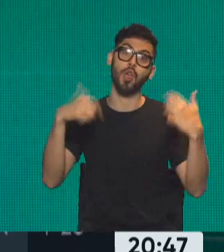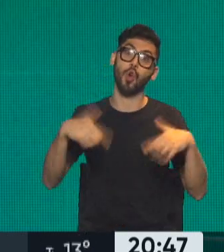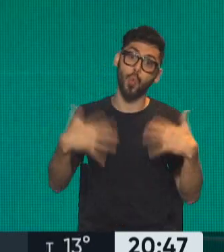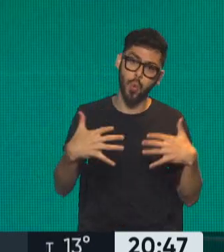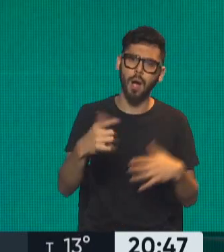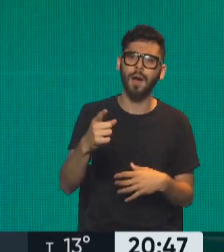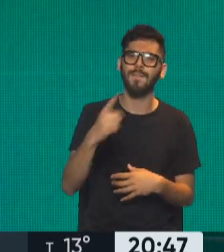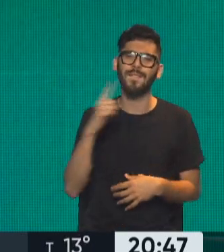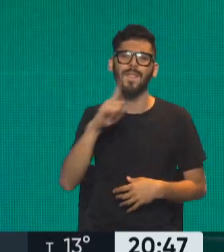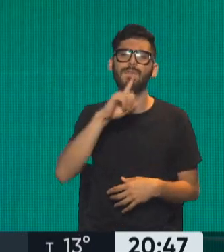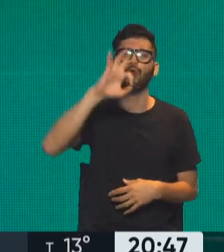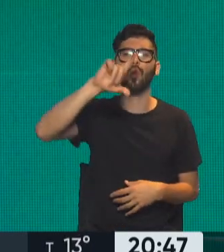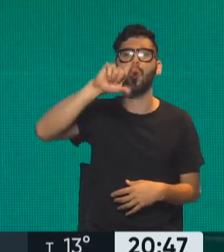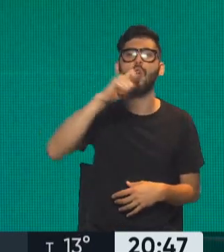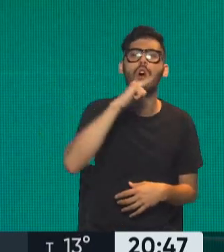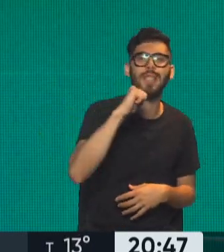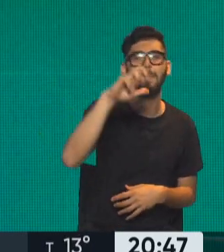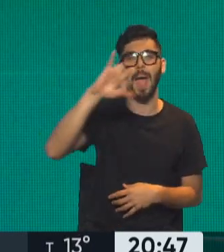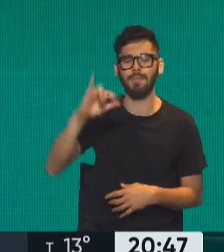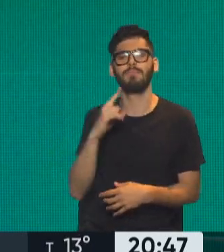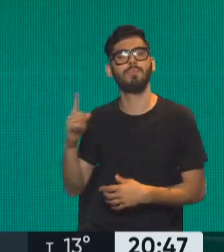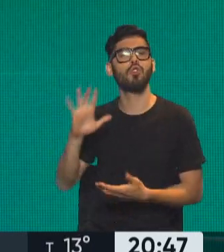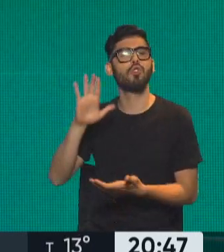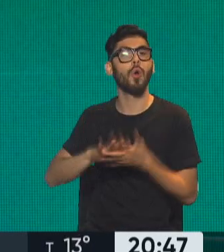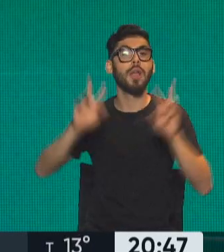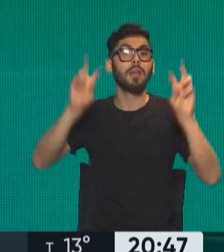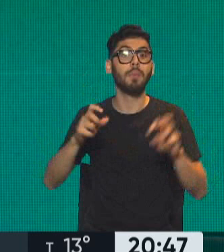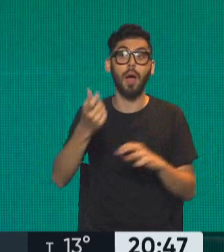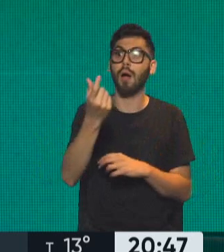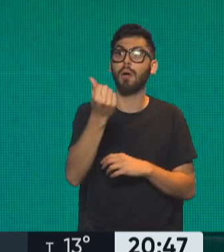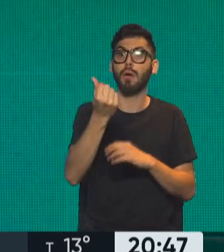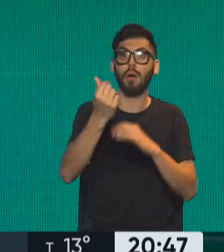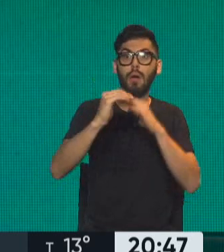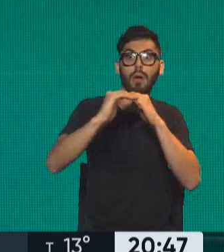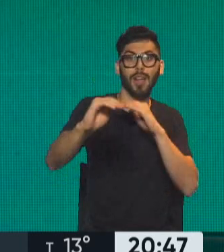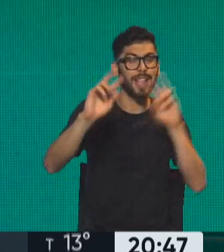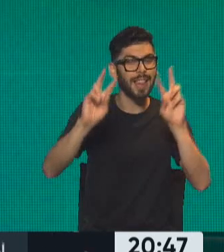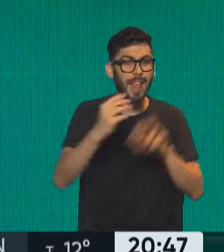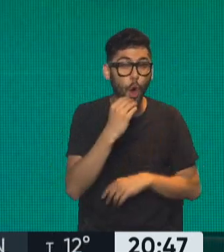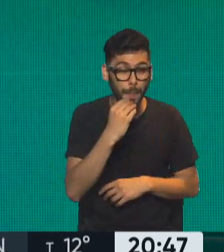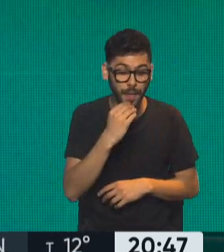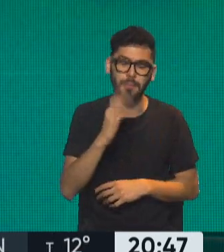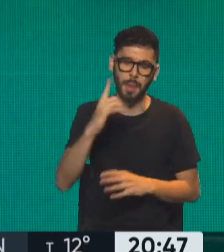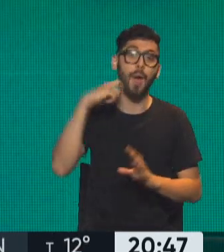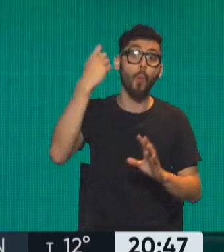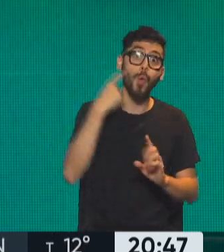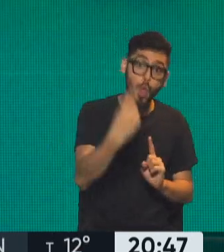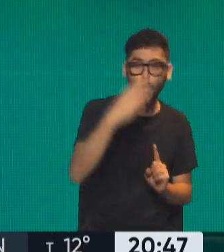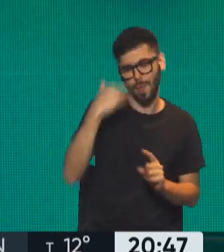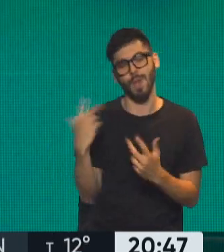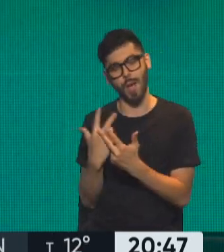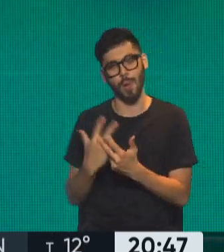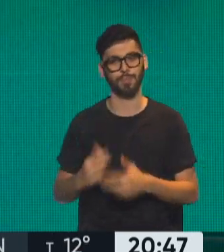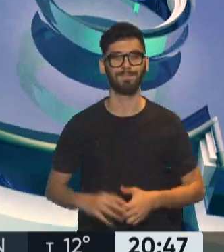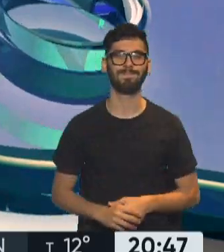preguntar a Tolosa Paz qué piensa del tema del congelamiento de precios en los alimentos. Compartimos el informe y charlamos de